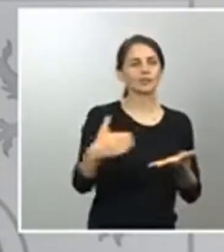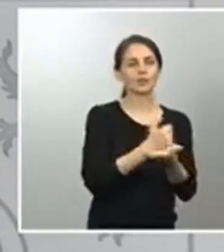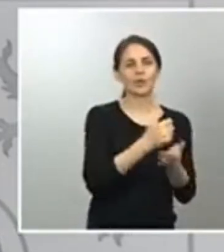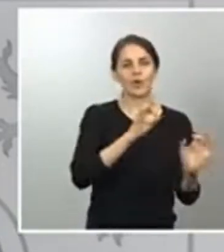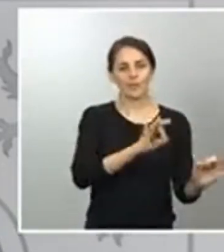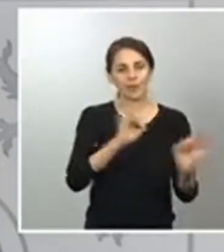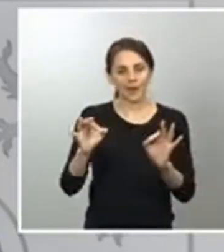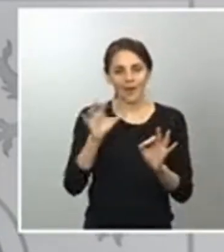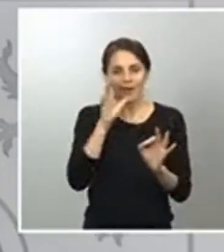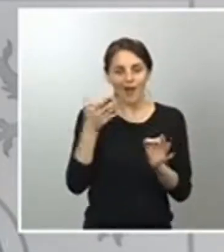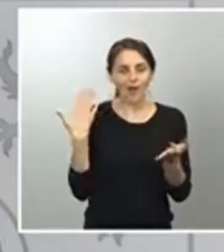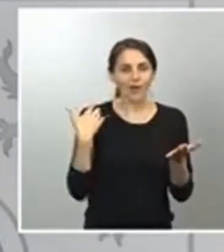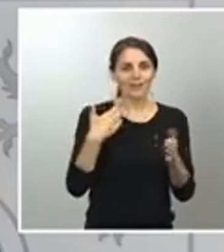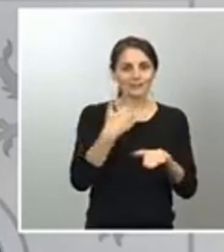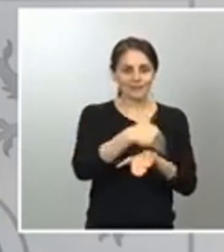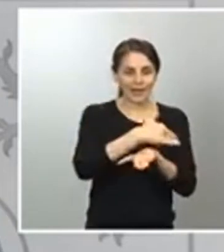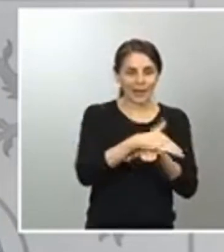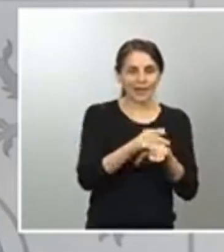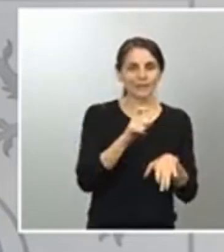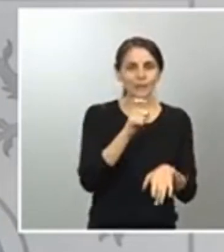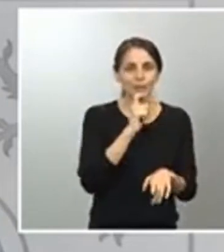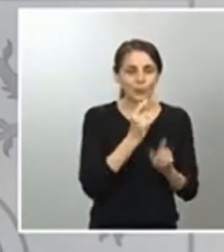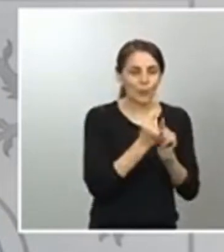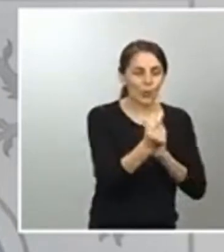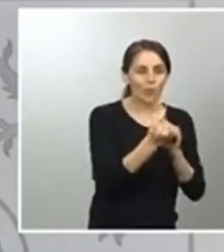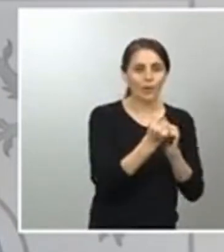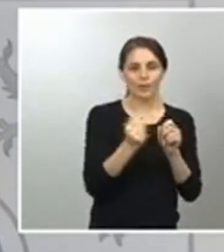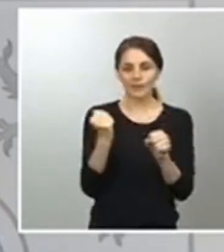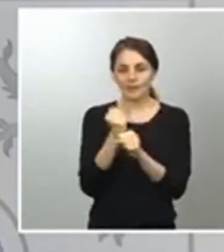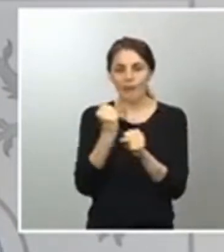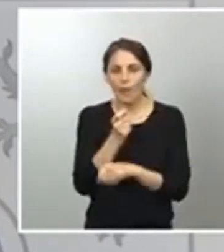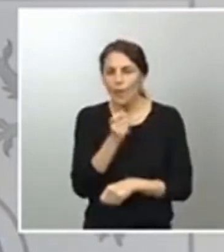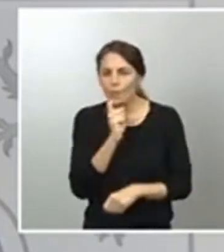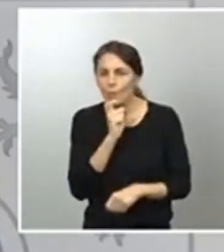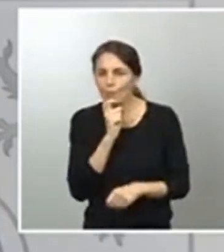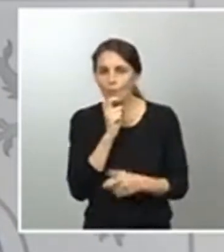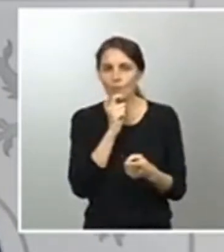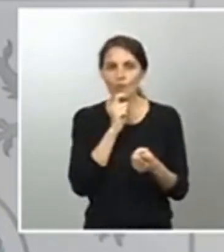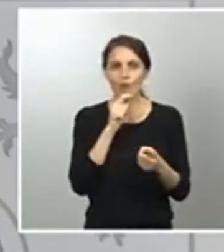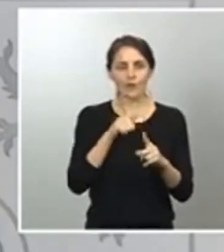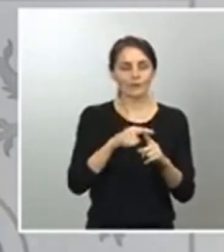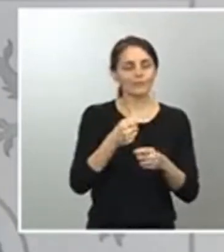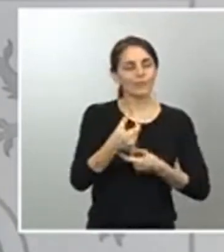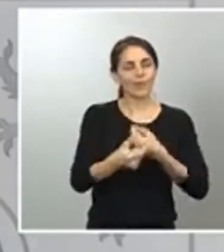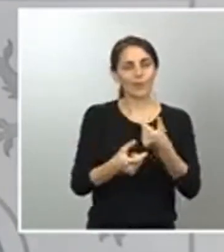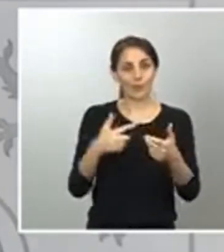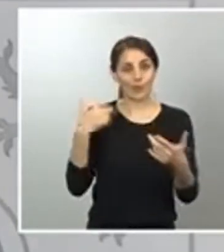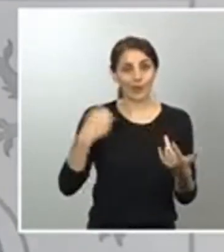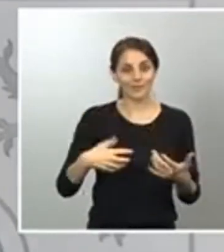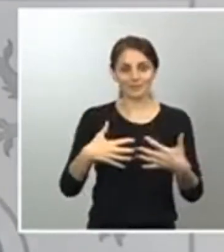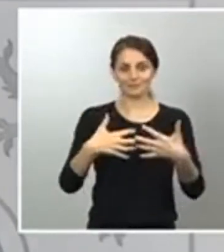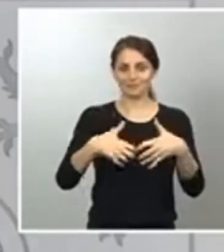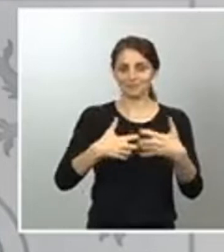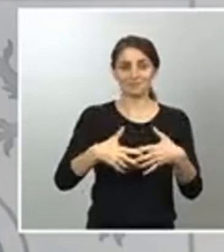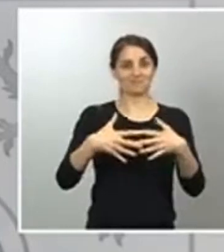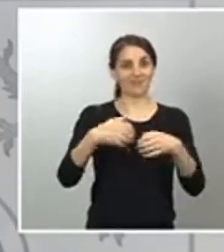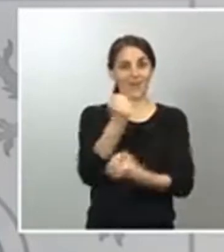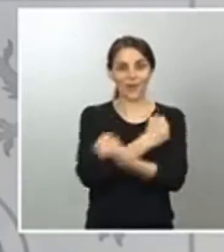trabajo. Reconstruir unidos el tejido económico y la vitalidad social de España sin dejar a nadie